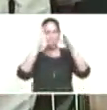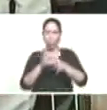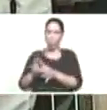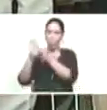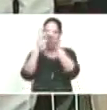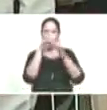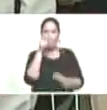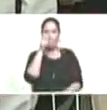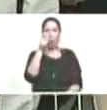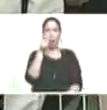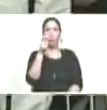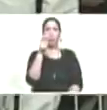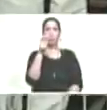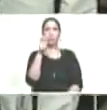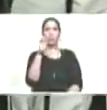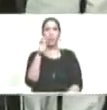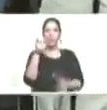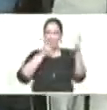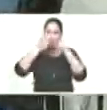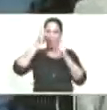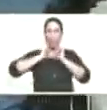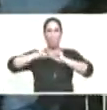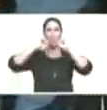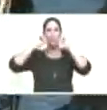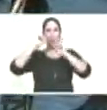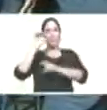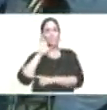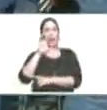pueblo! ¡Chávez vive!